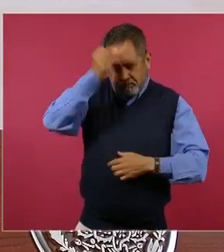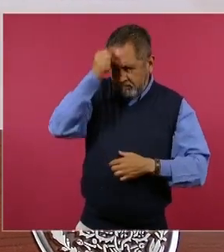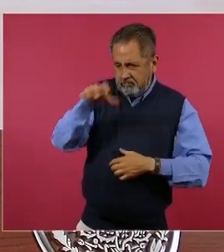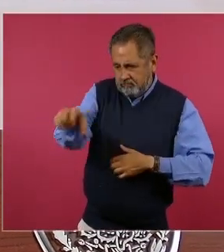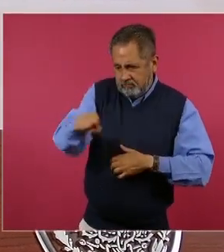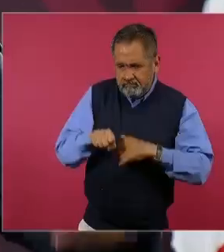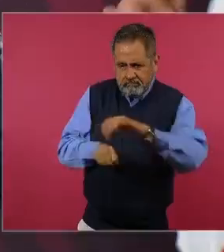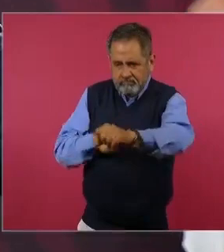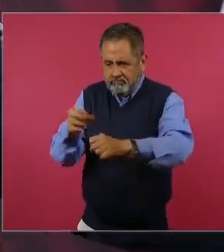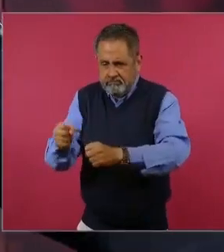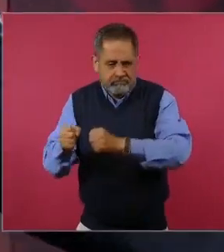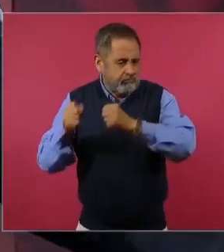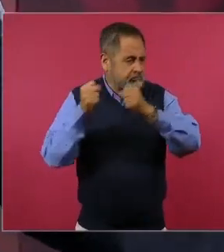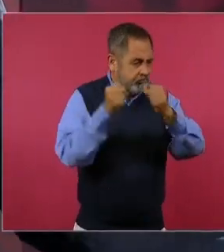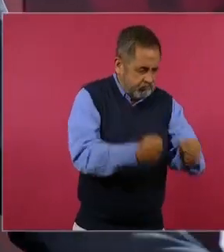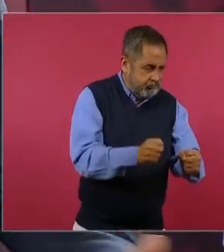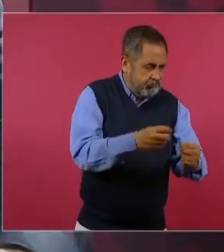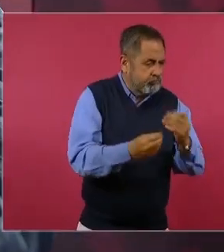¿Y qué